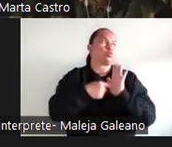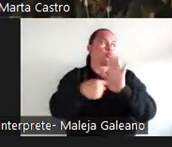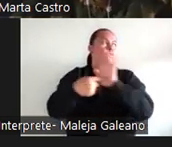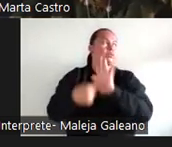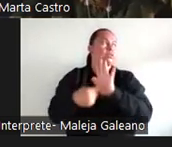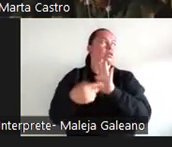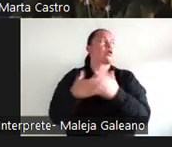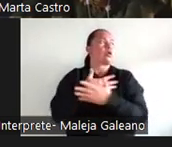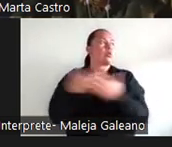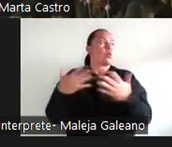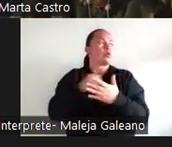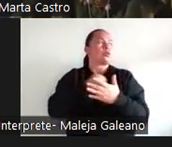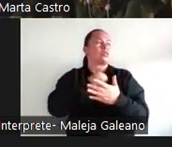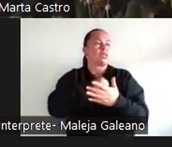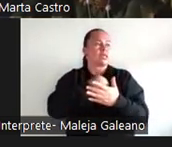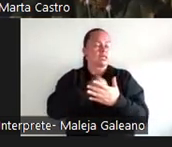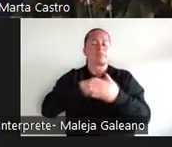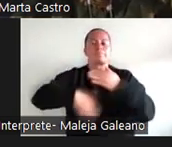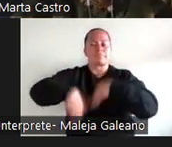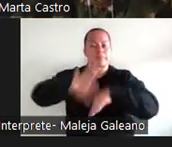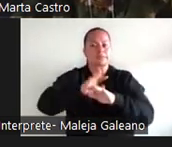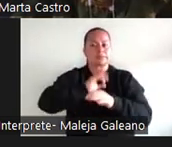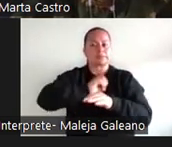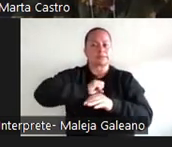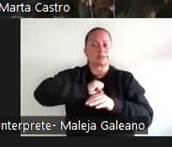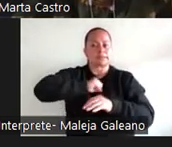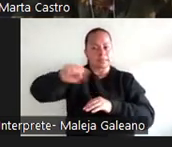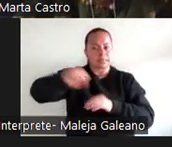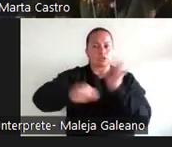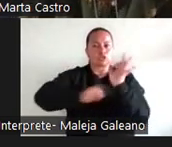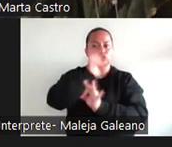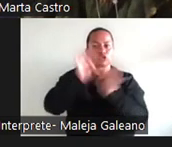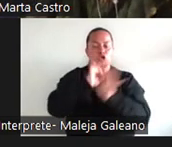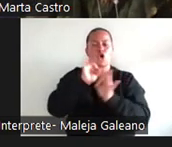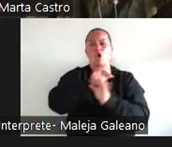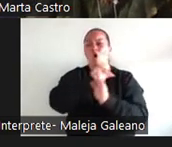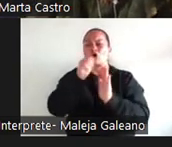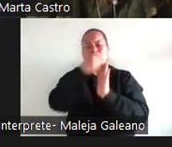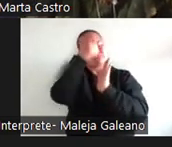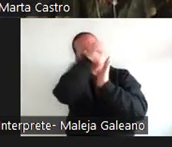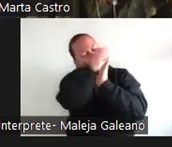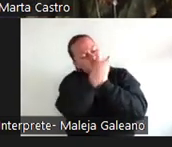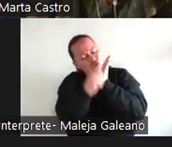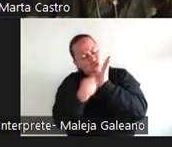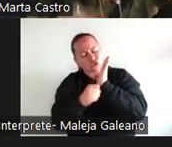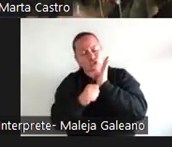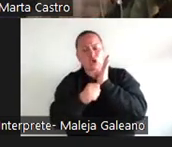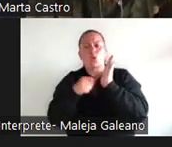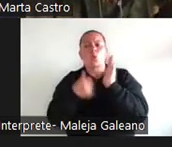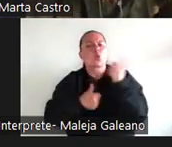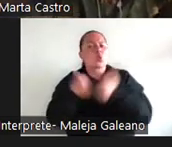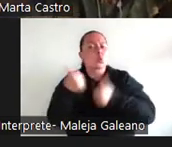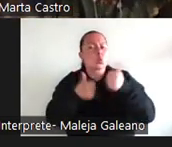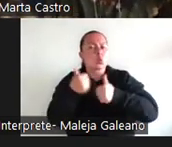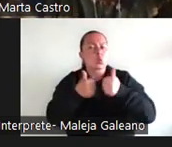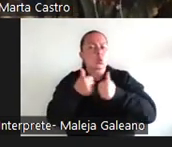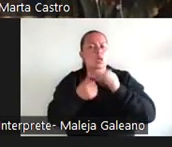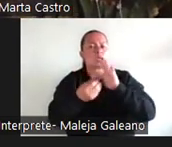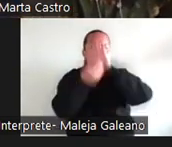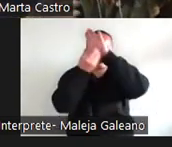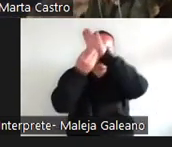creemos que el derecho al cuidado se define en otros instrumentos y son aquellos que tienen que ver con discriminación